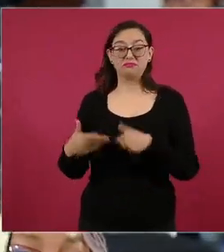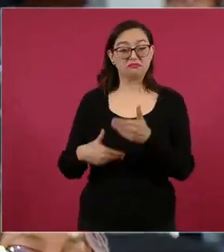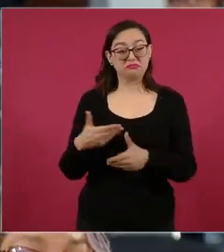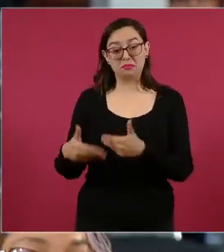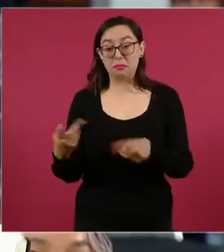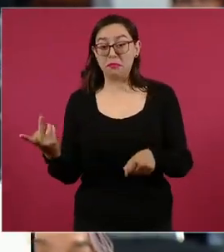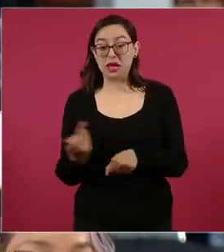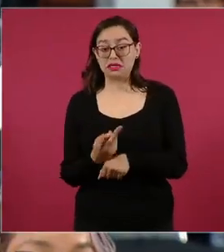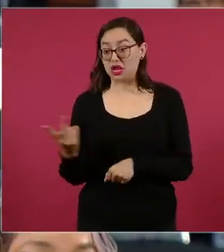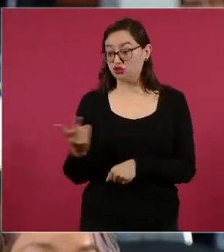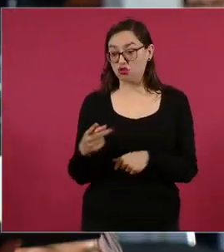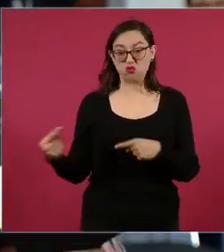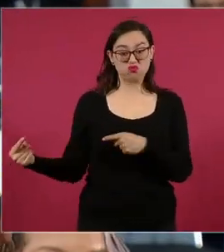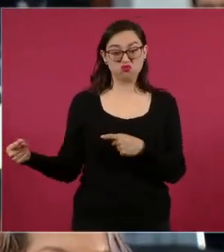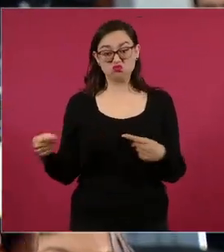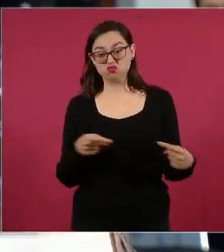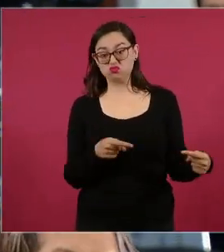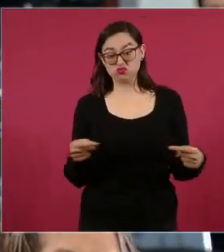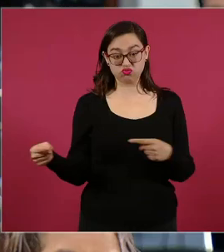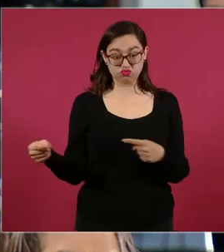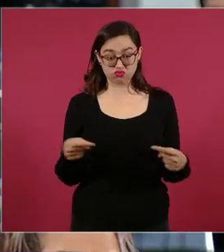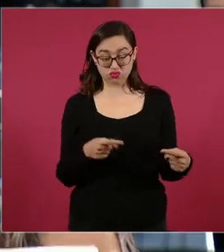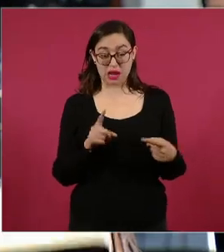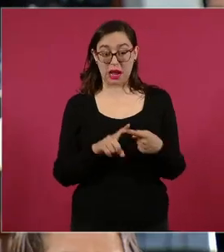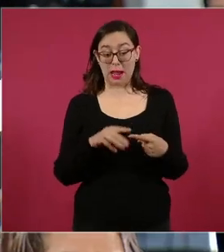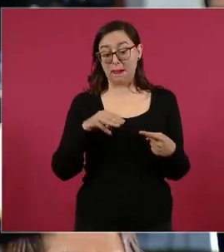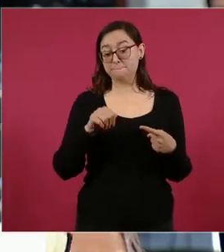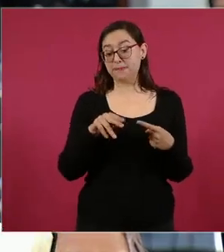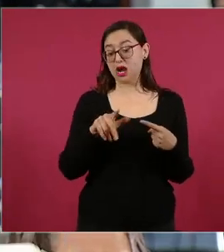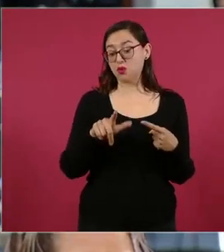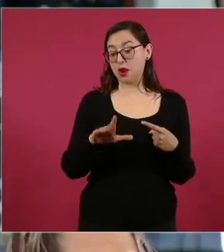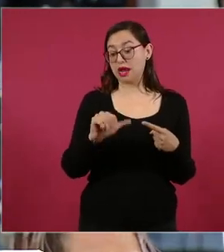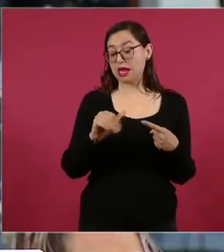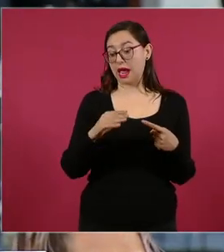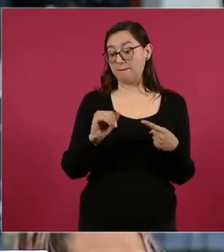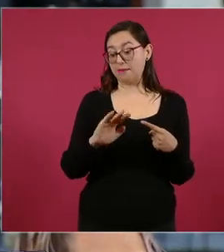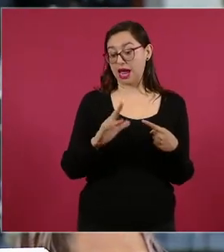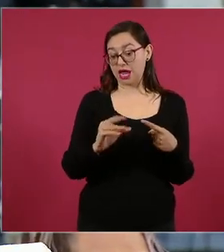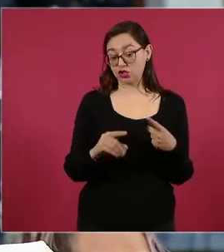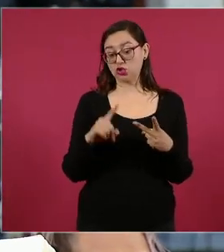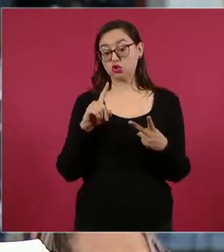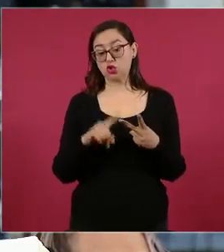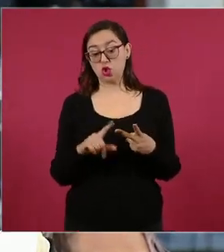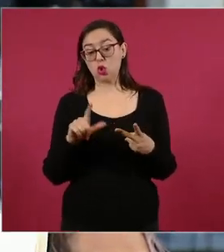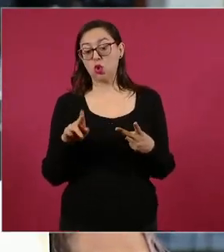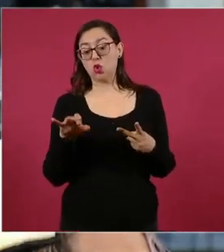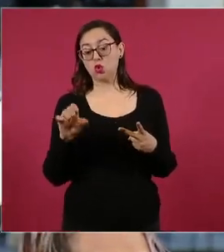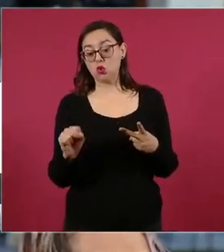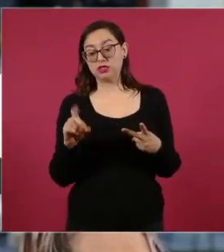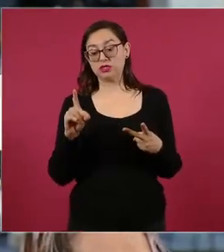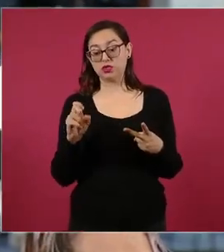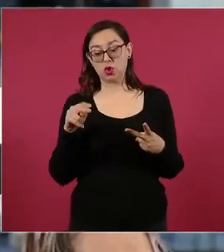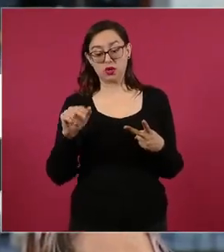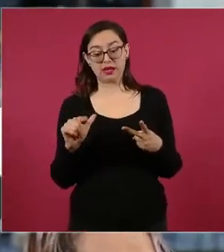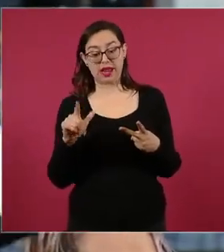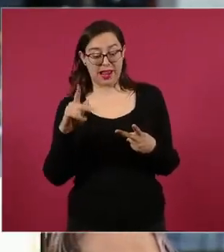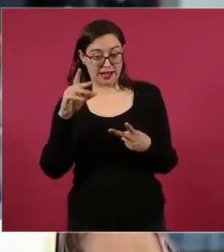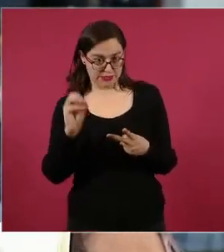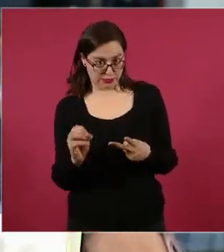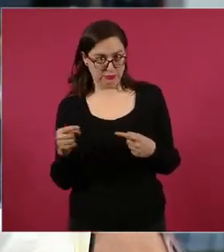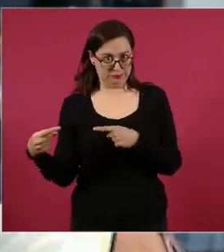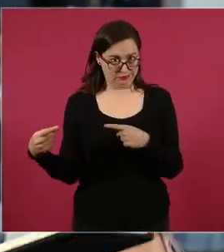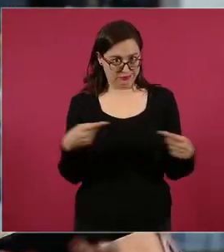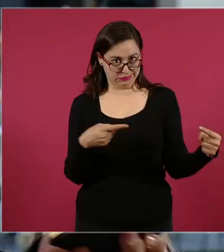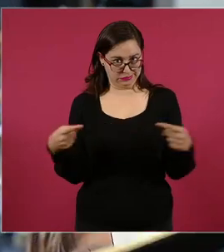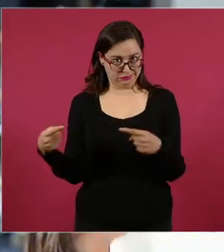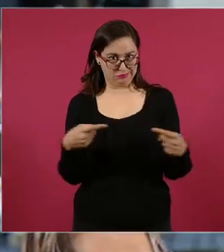personajes políticos, uno de ellos Manuel Camacho Solís y el otro, desde luego, Luis Donaldo Colosio. Ahí se cierra mucho